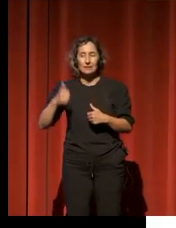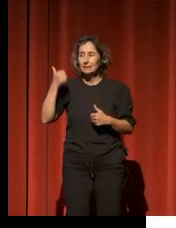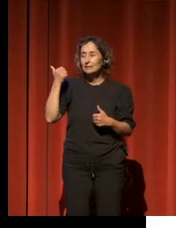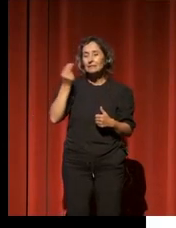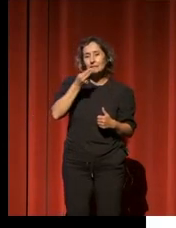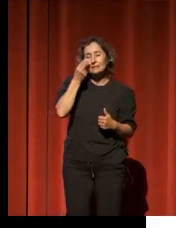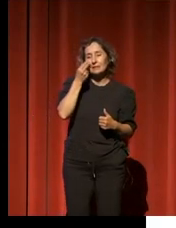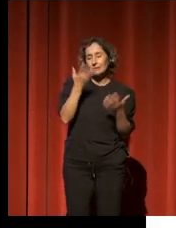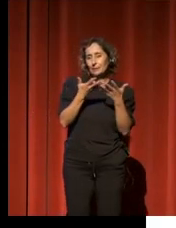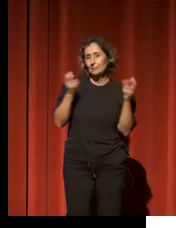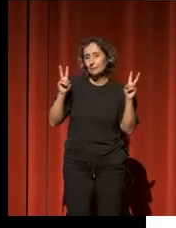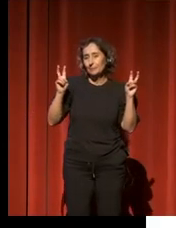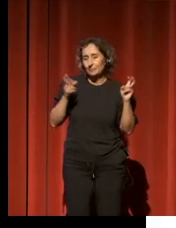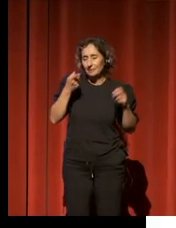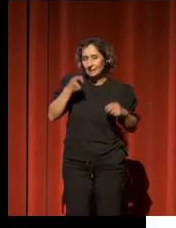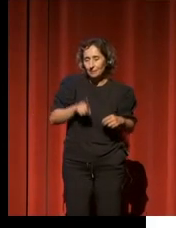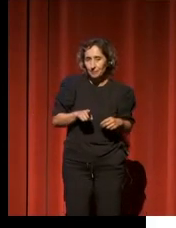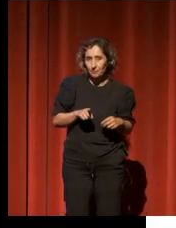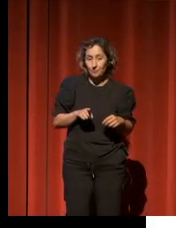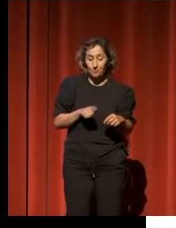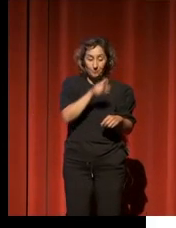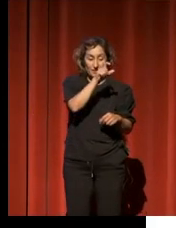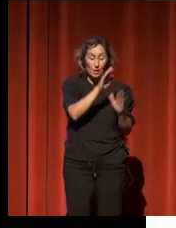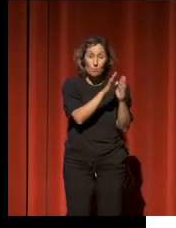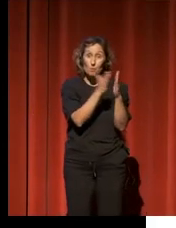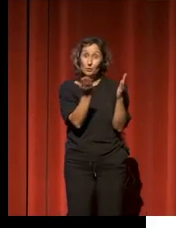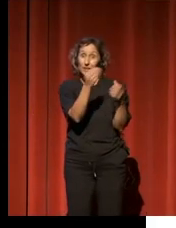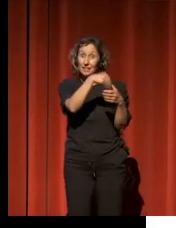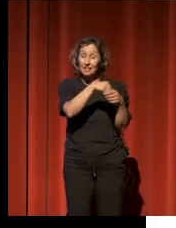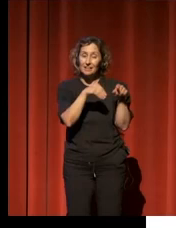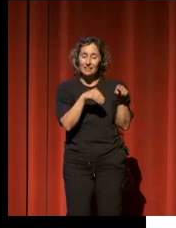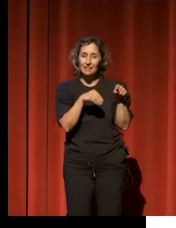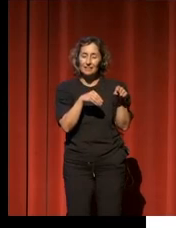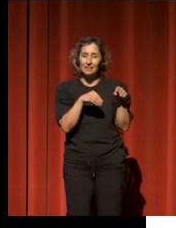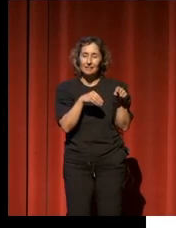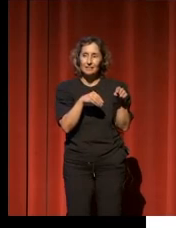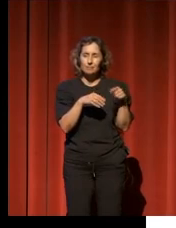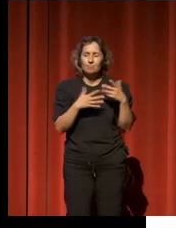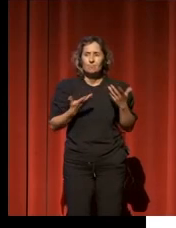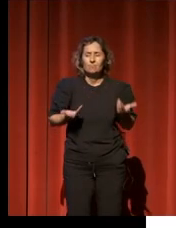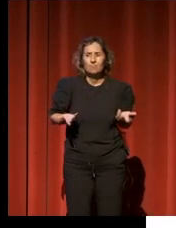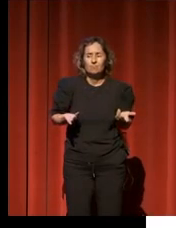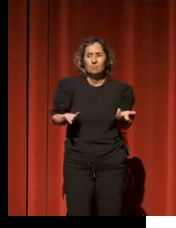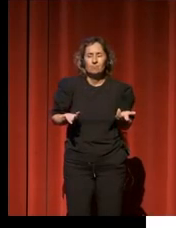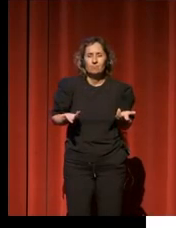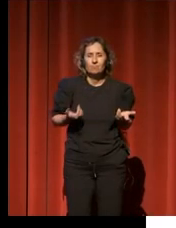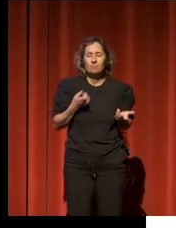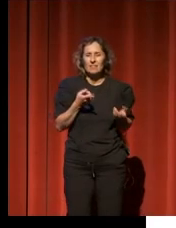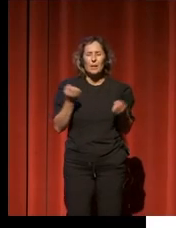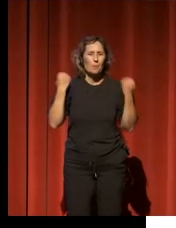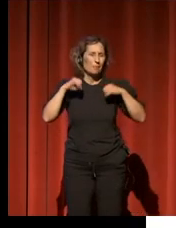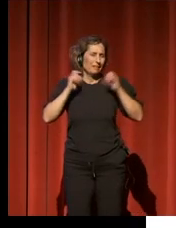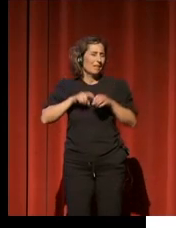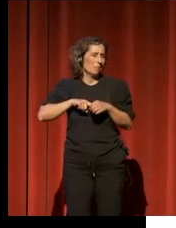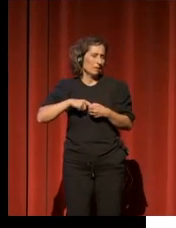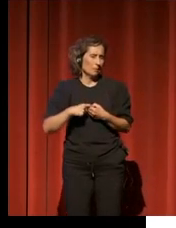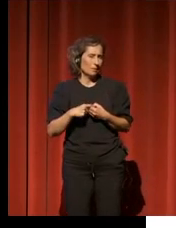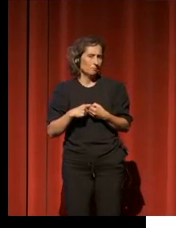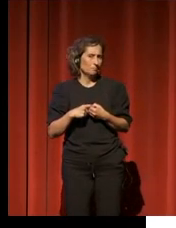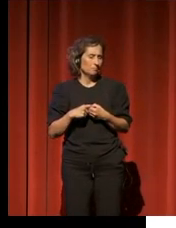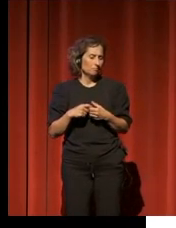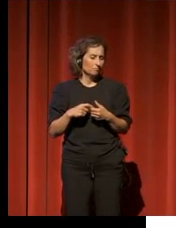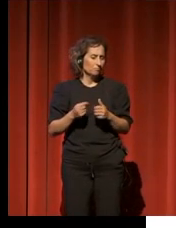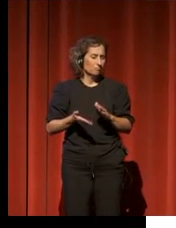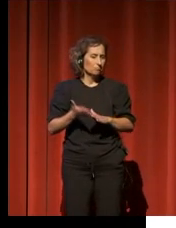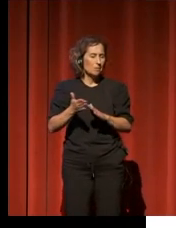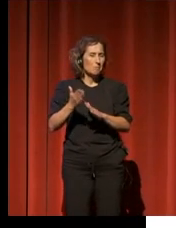eh que relata una biblioteca donde se plantean esta cuestión de bueno Y esta est esta cuestión de la práctica de la participación hasta dónde